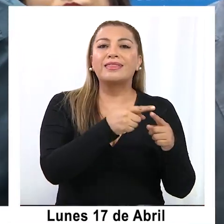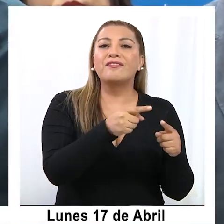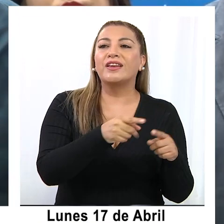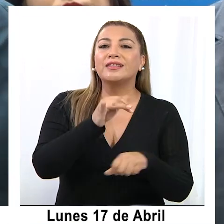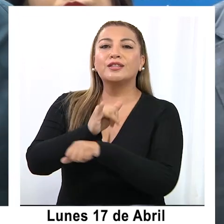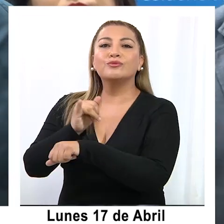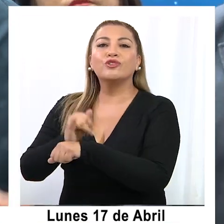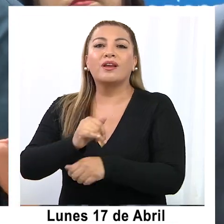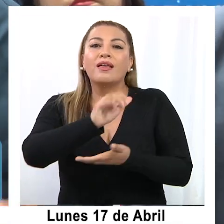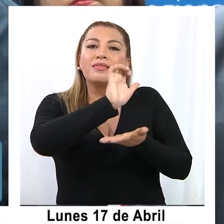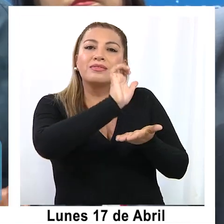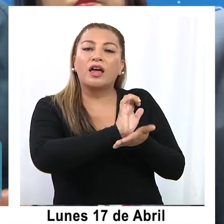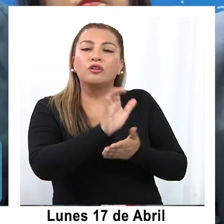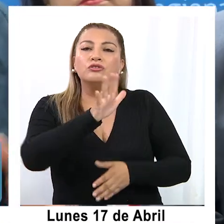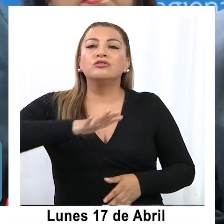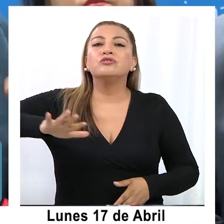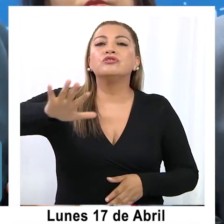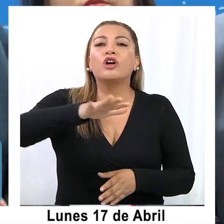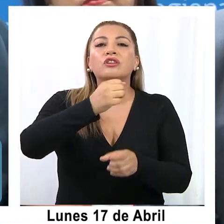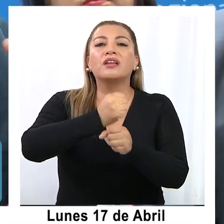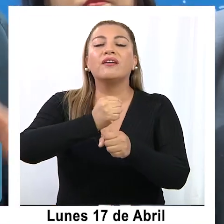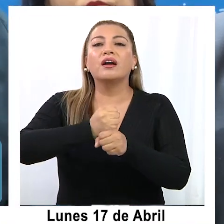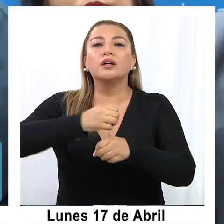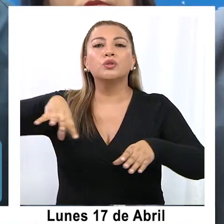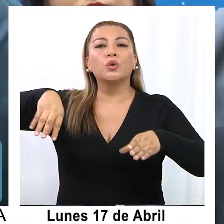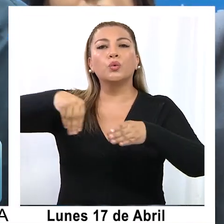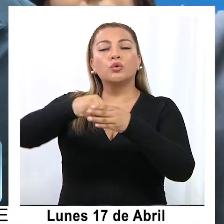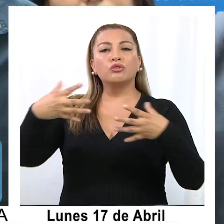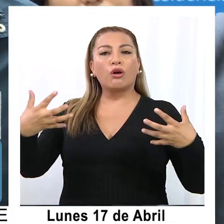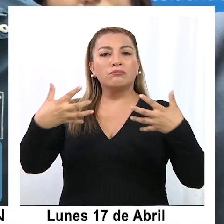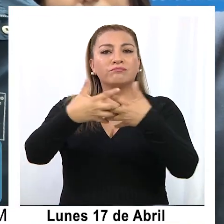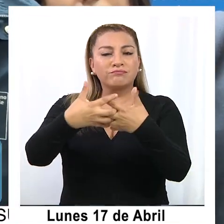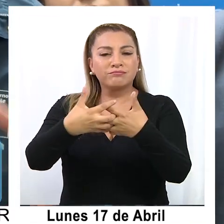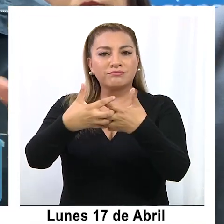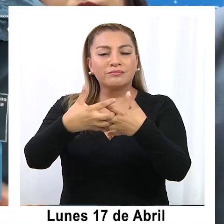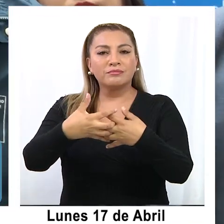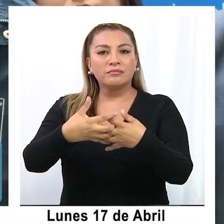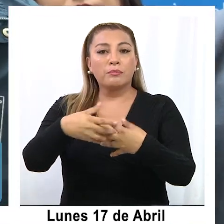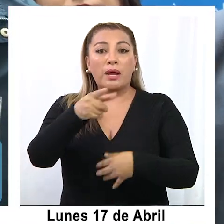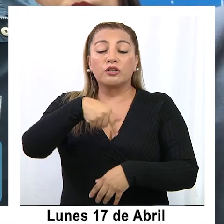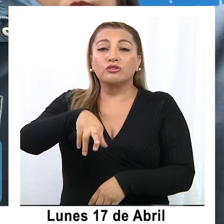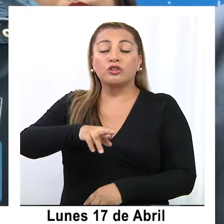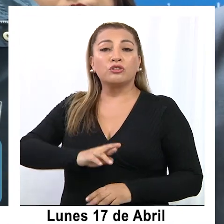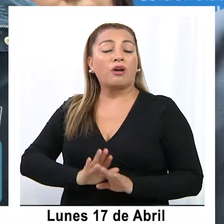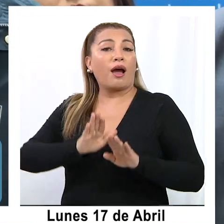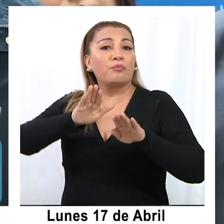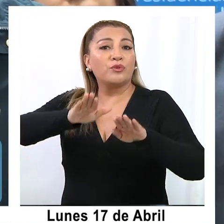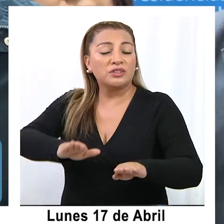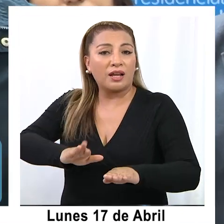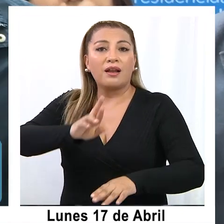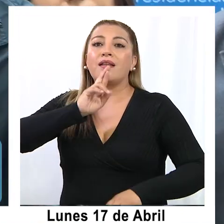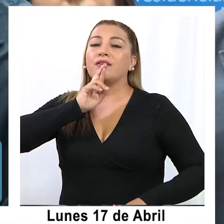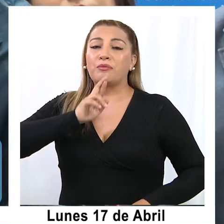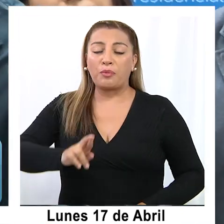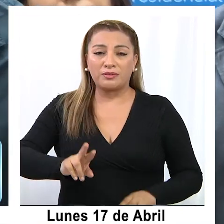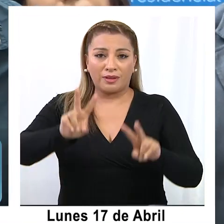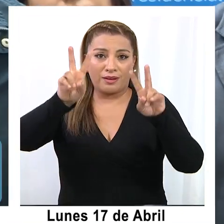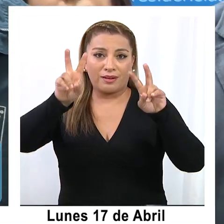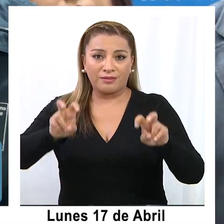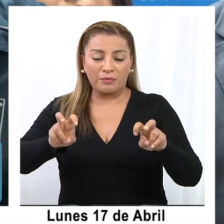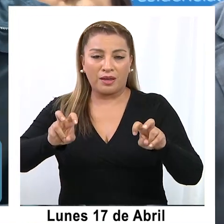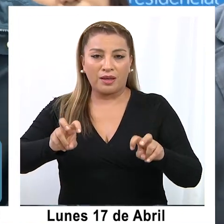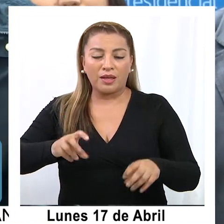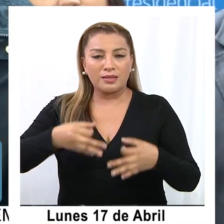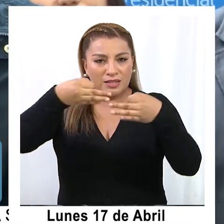instituciones del Estado trabajando de manera coordinada y articulada para poder responder a las demandas de la ciudadanía en materia de